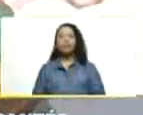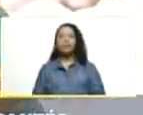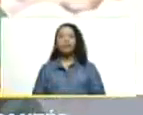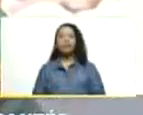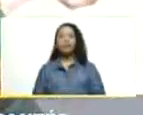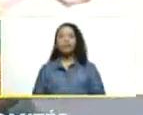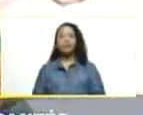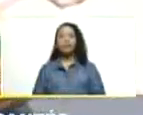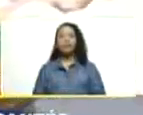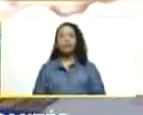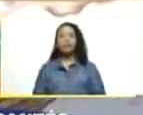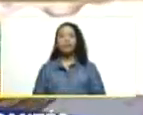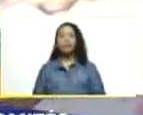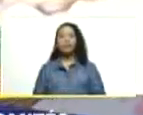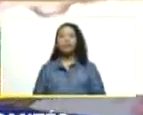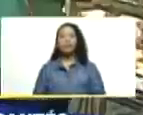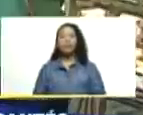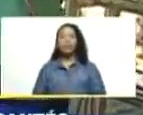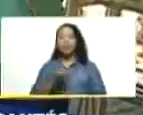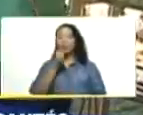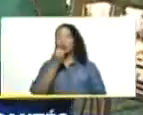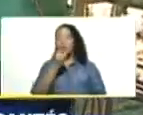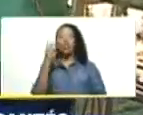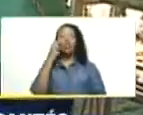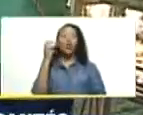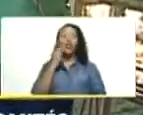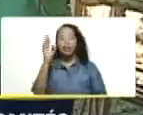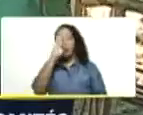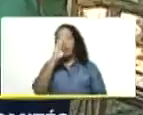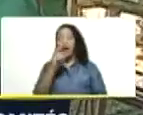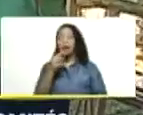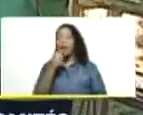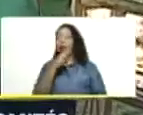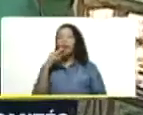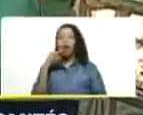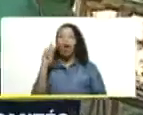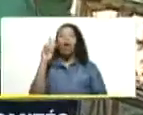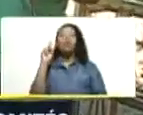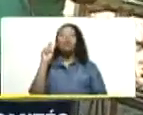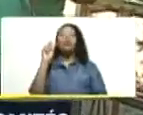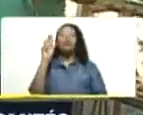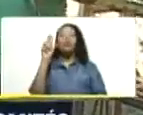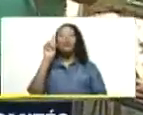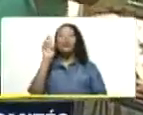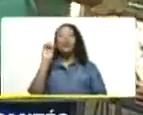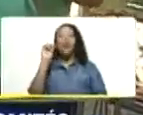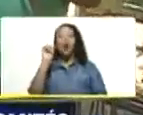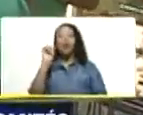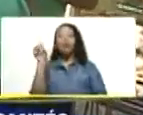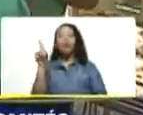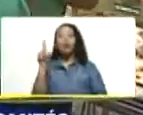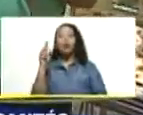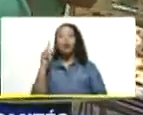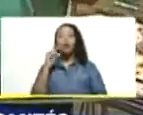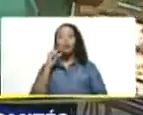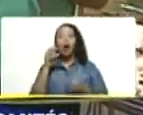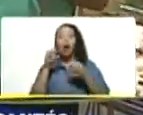Qué bueno el cacao de Barinas. Estoy comiendo, mira, un turrón de cacao de Barinas con